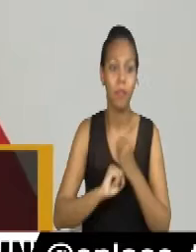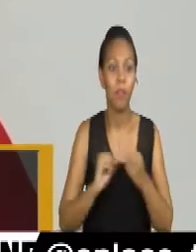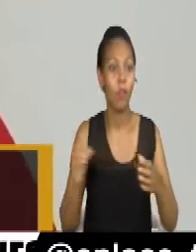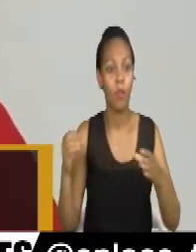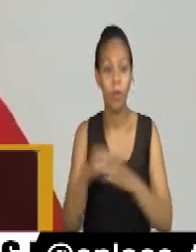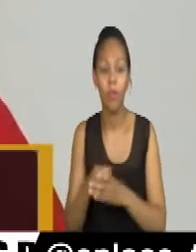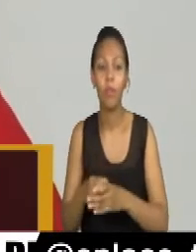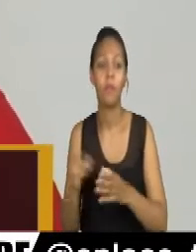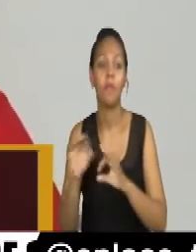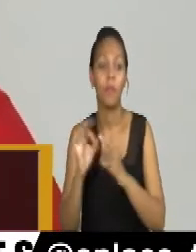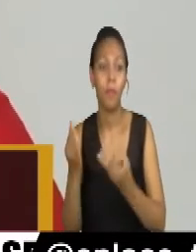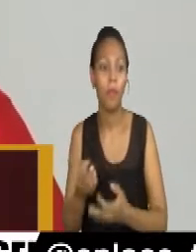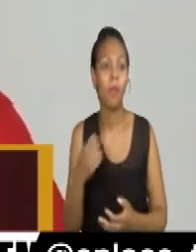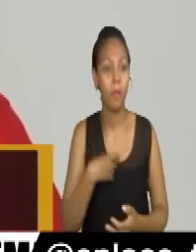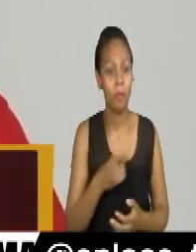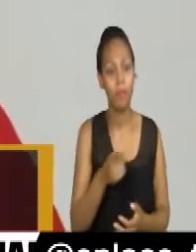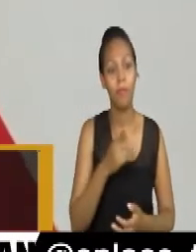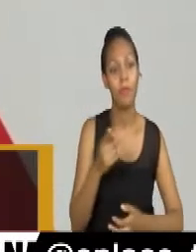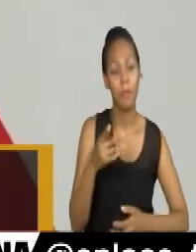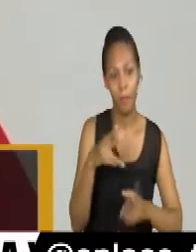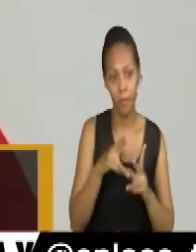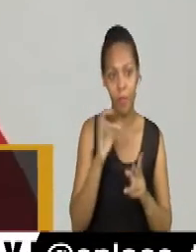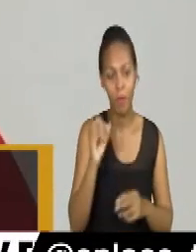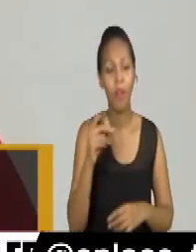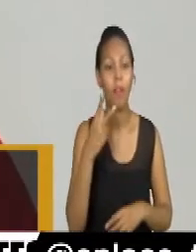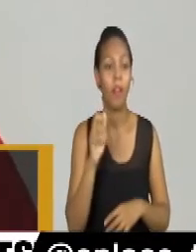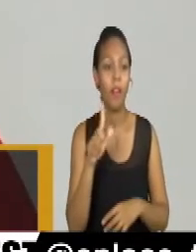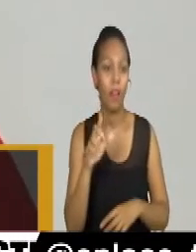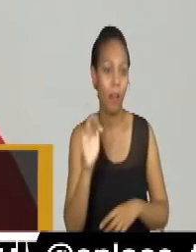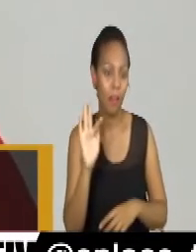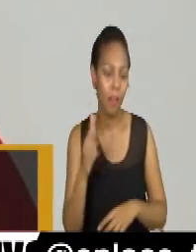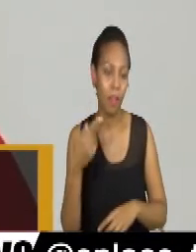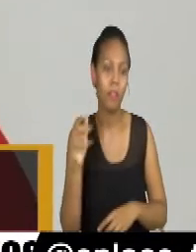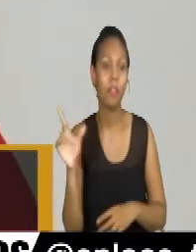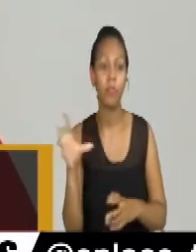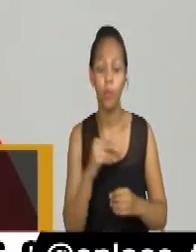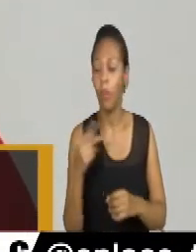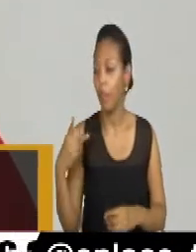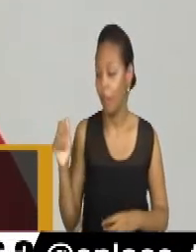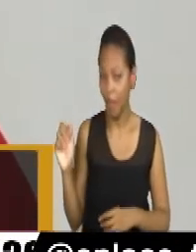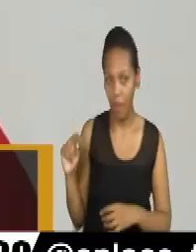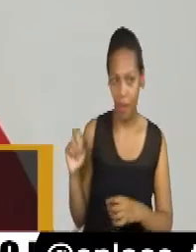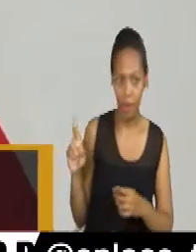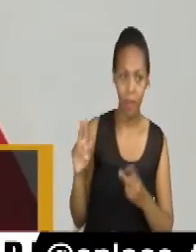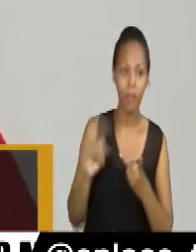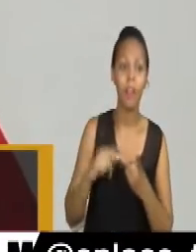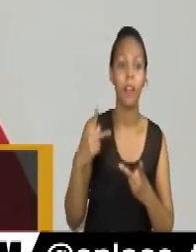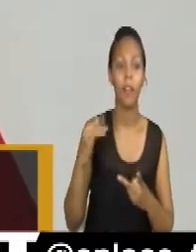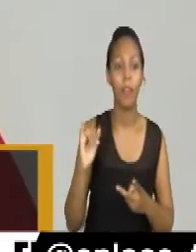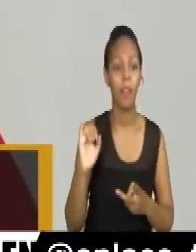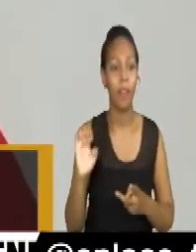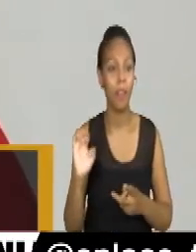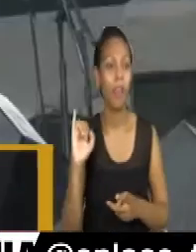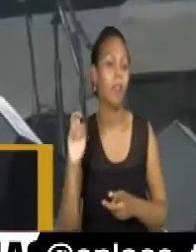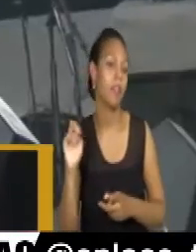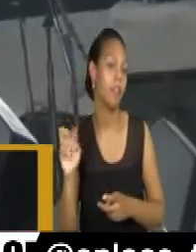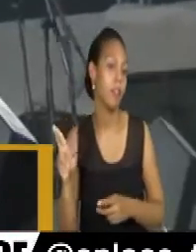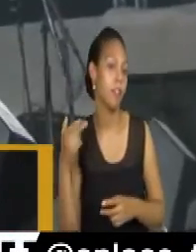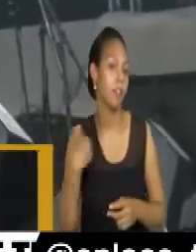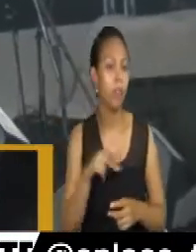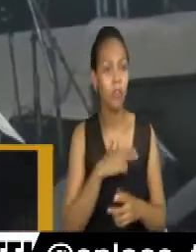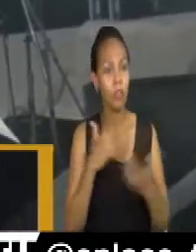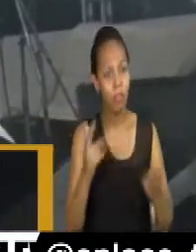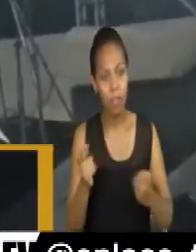padre Miguel, a mi hermano Caled, que en paz descanse, y a nosotros los K. Morales, Caner y Keiner. Y bueno, quisimos de una vez venirnos para acá a traerles